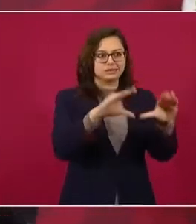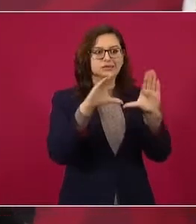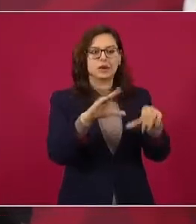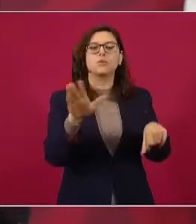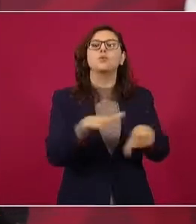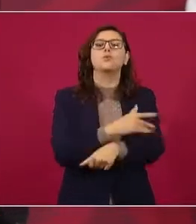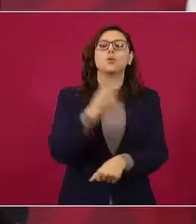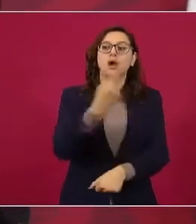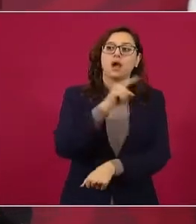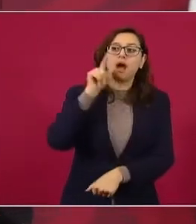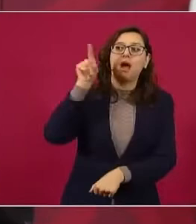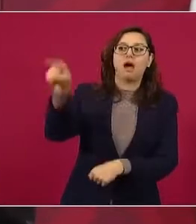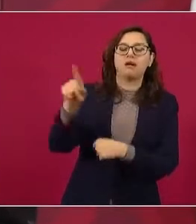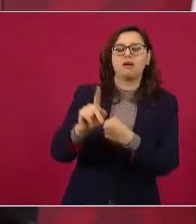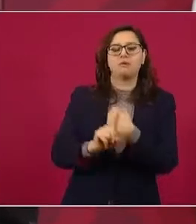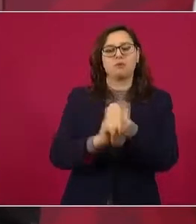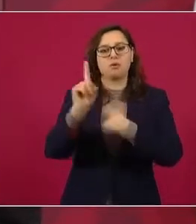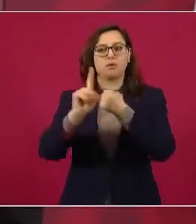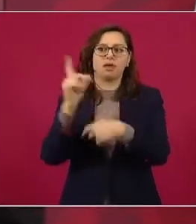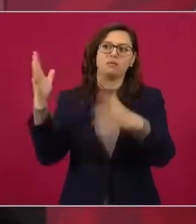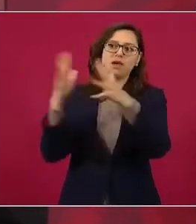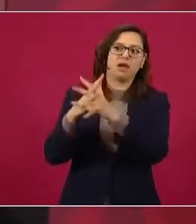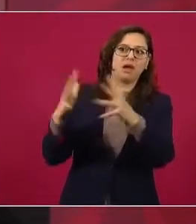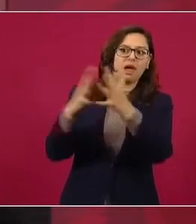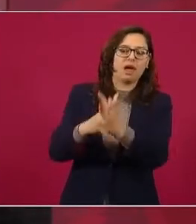en América del Sur,